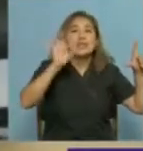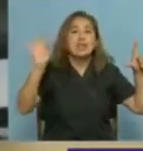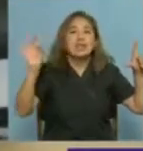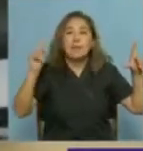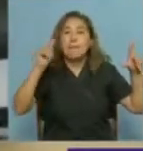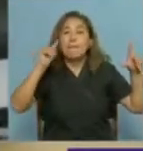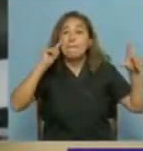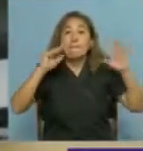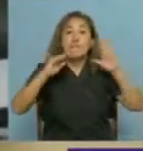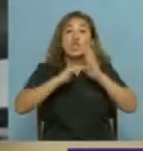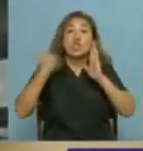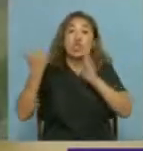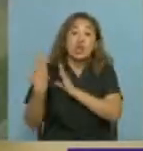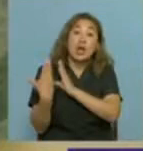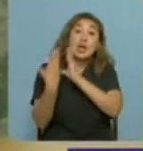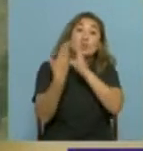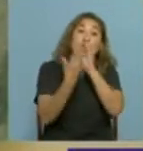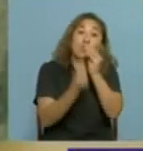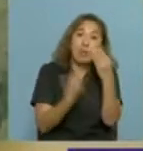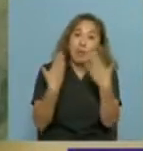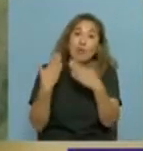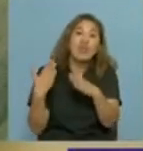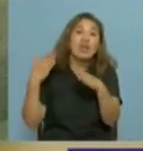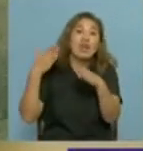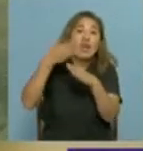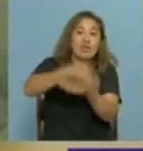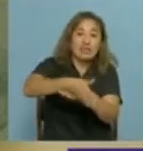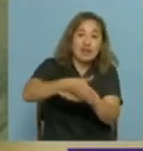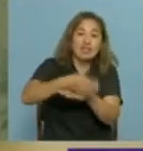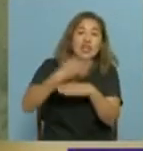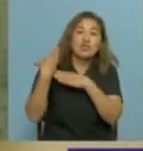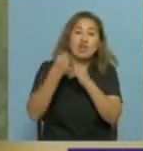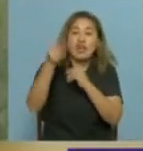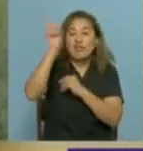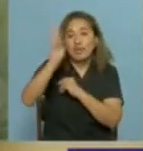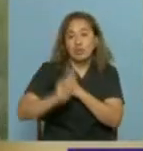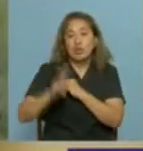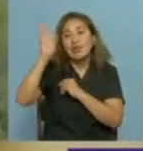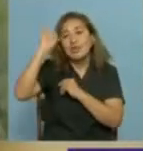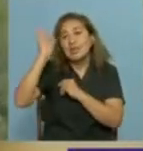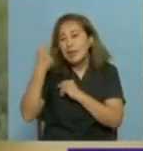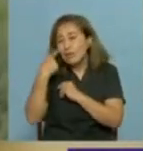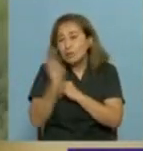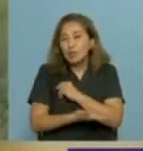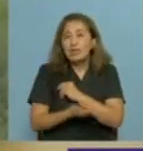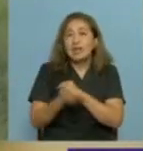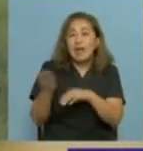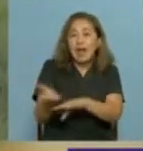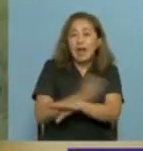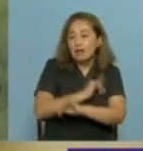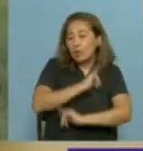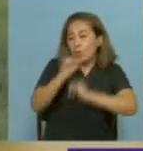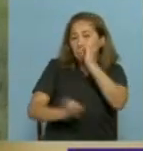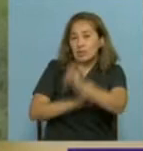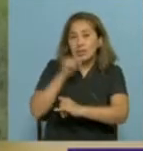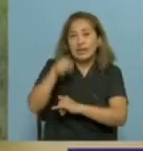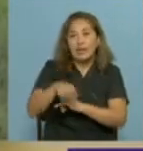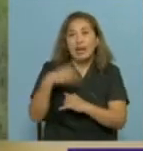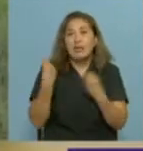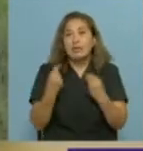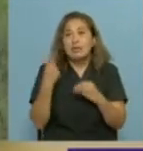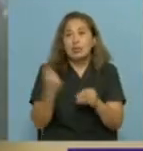con la finalidad de que la ayuda humanitaria entre a venezuela como tal buenos ya sabemos cómo ustedes respeten al principio que está